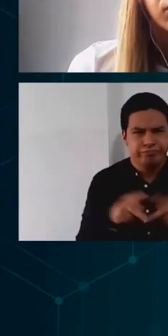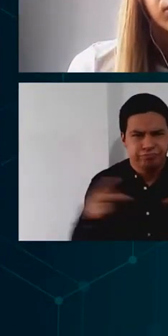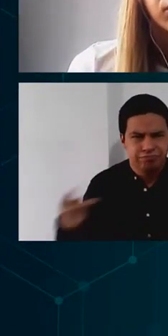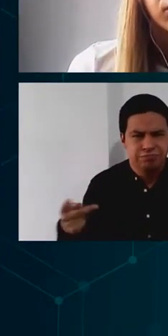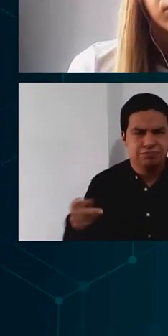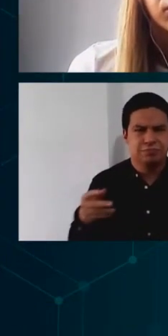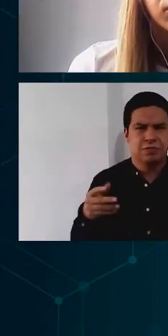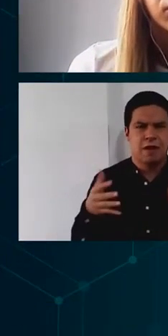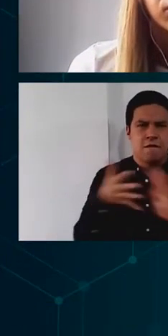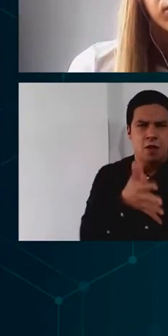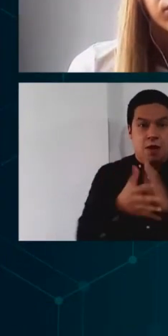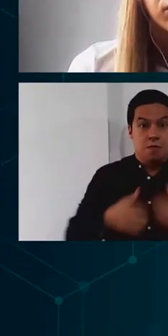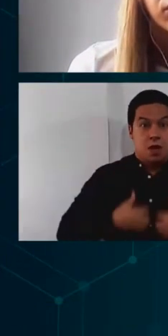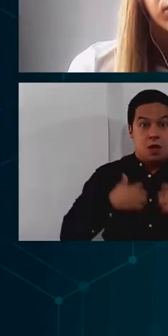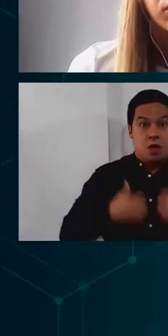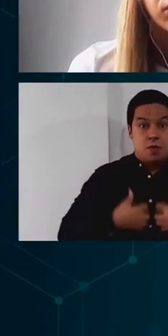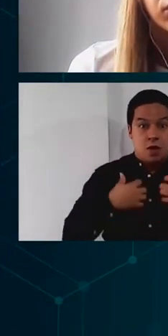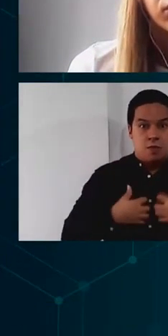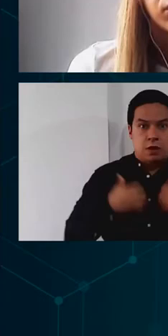eso.